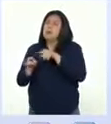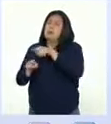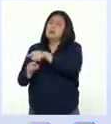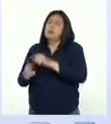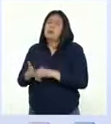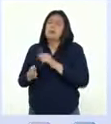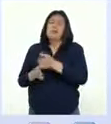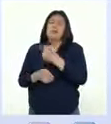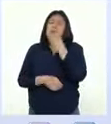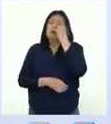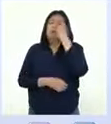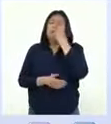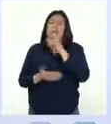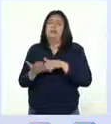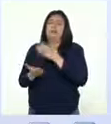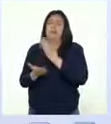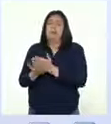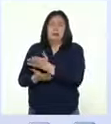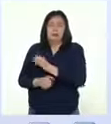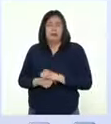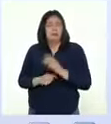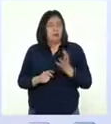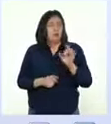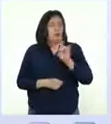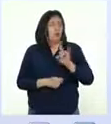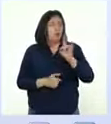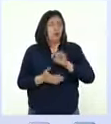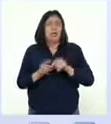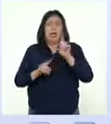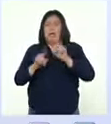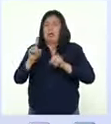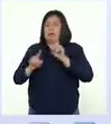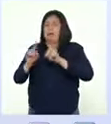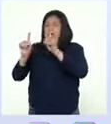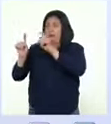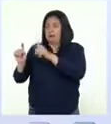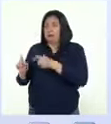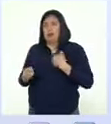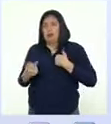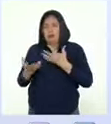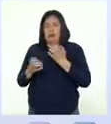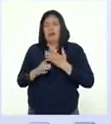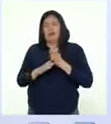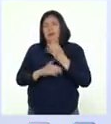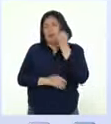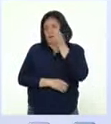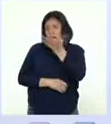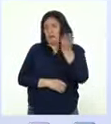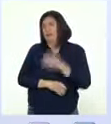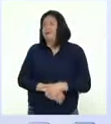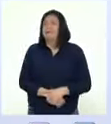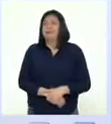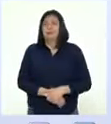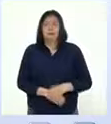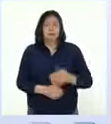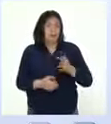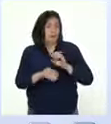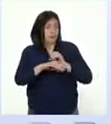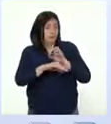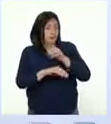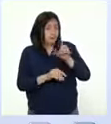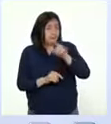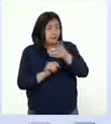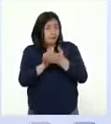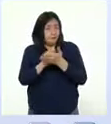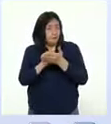propio ejercicio de comprensión de la problemática usando algunas preguntas que quiero compartir con ustedes. Les sugiero